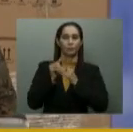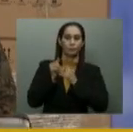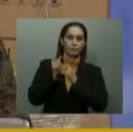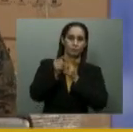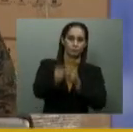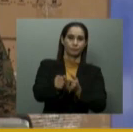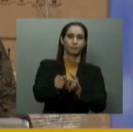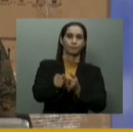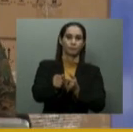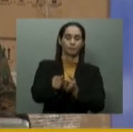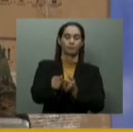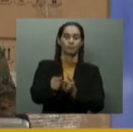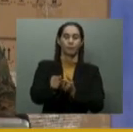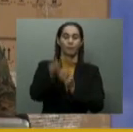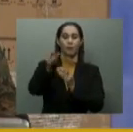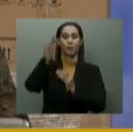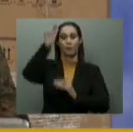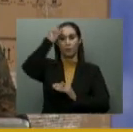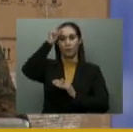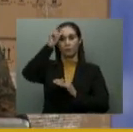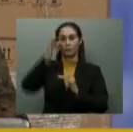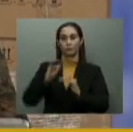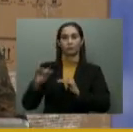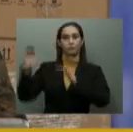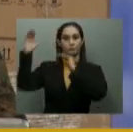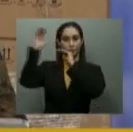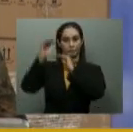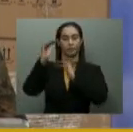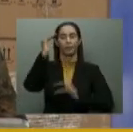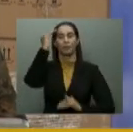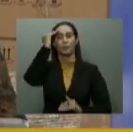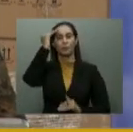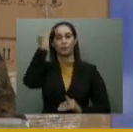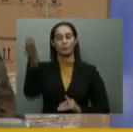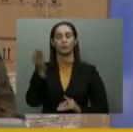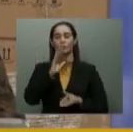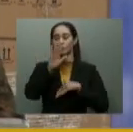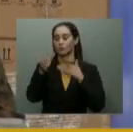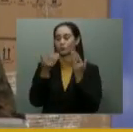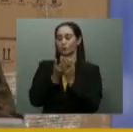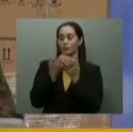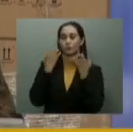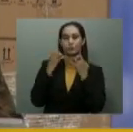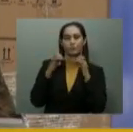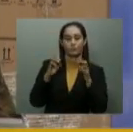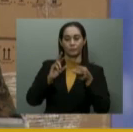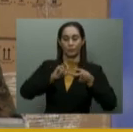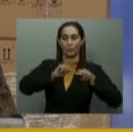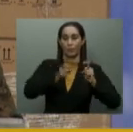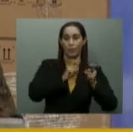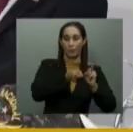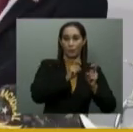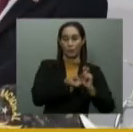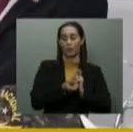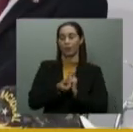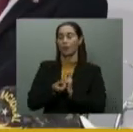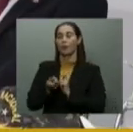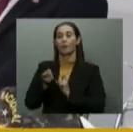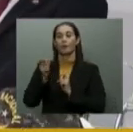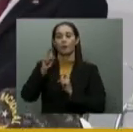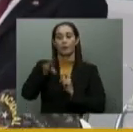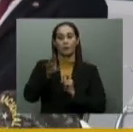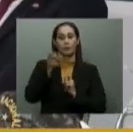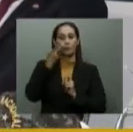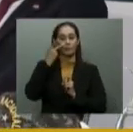cuando hablan de seguridad nadie sabe de esa pendejada y entonces lo que están es mirando para un